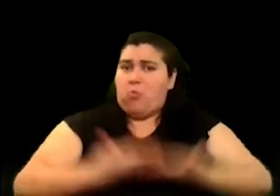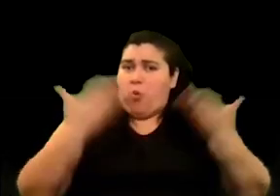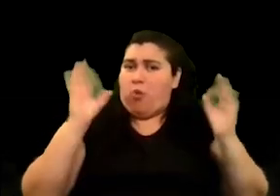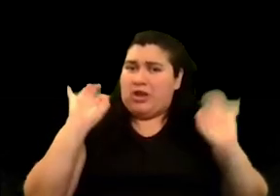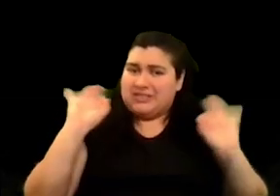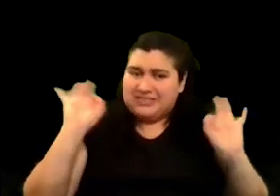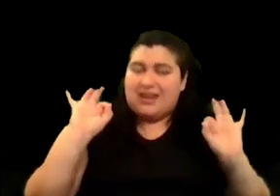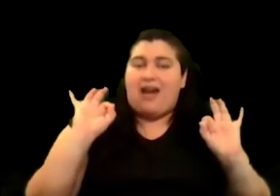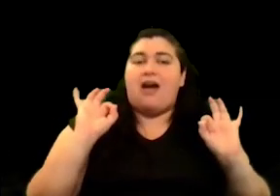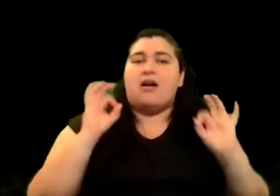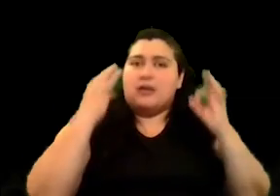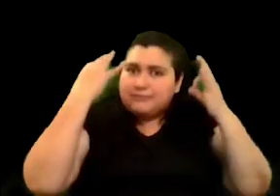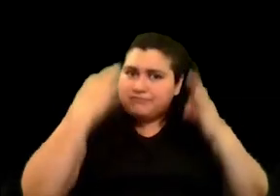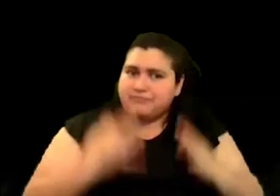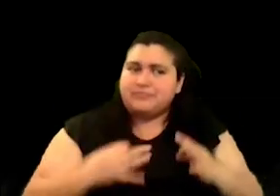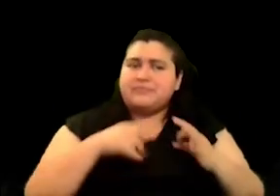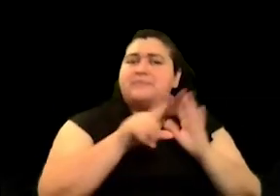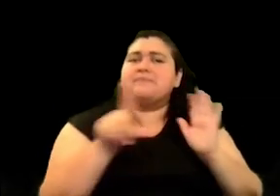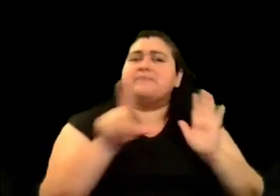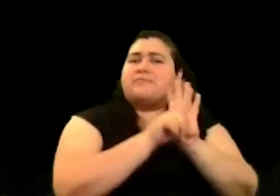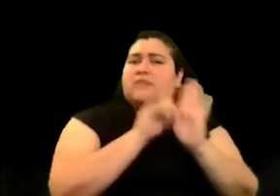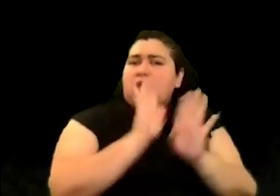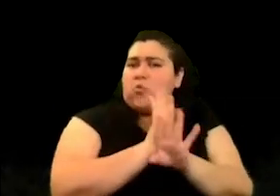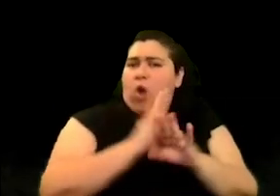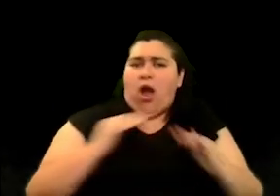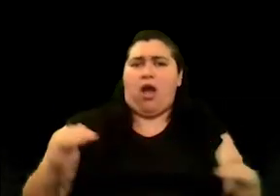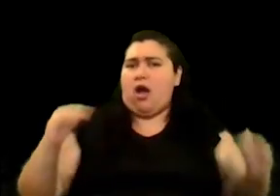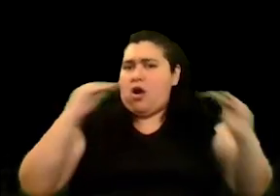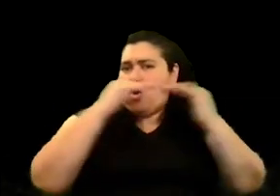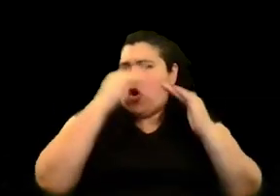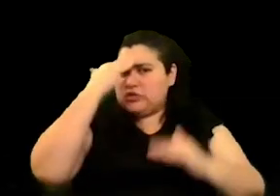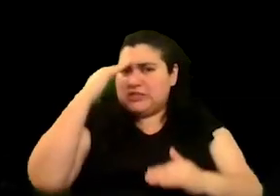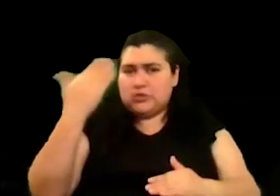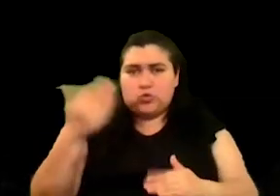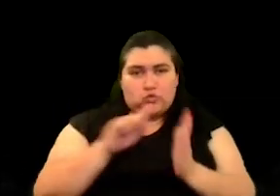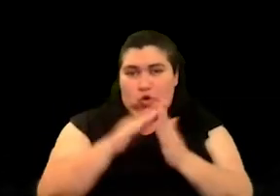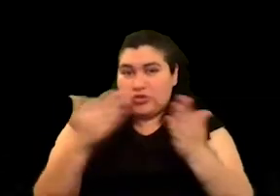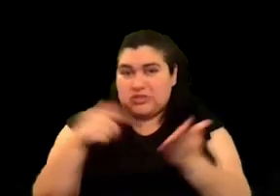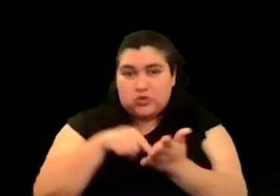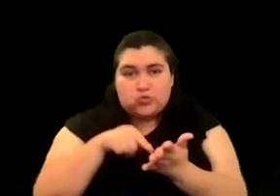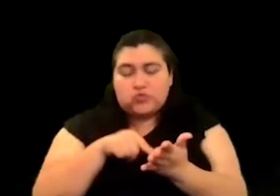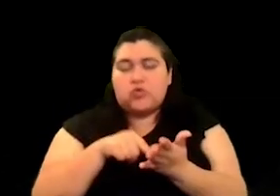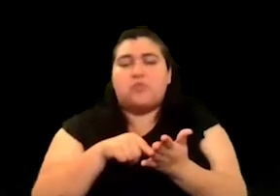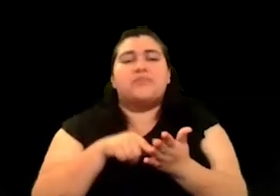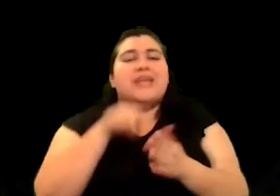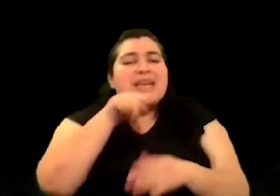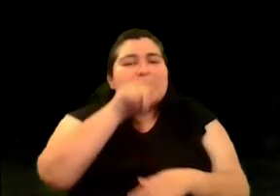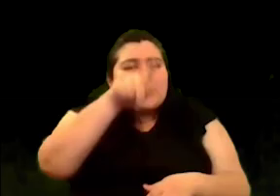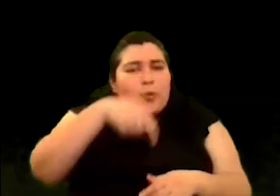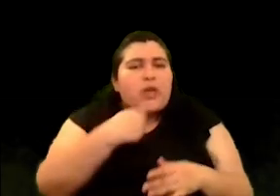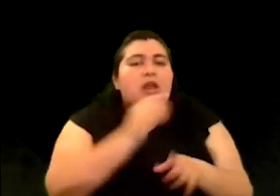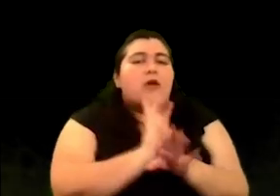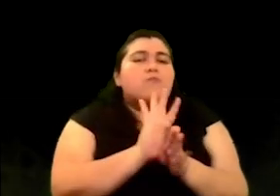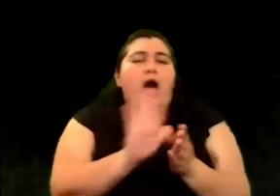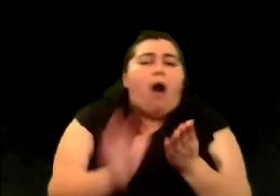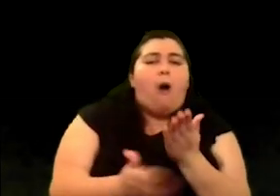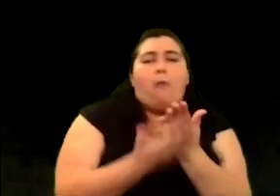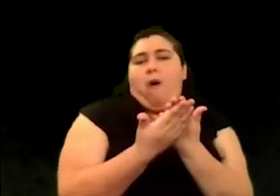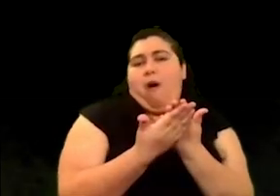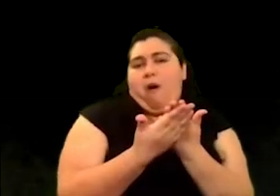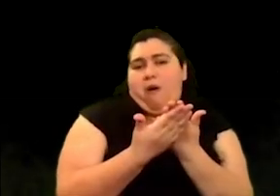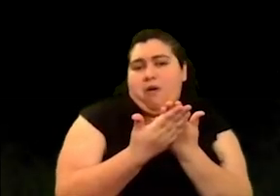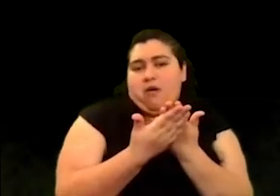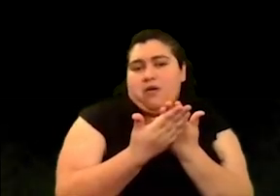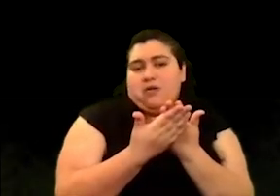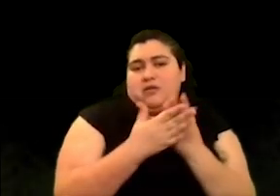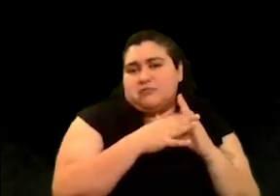rango constitucional y ello significa que complementan la parte dogmática